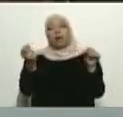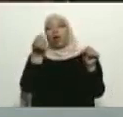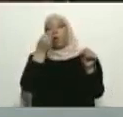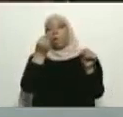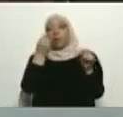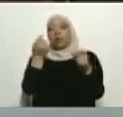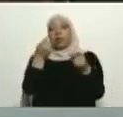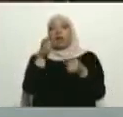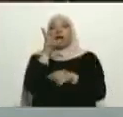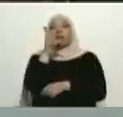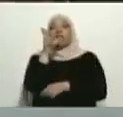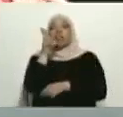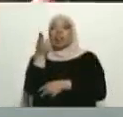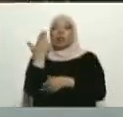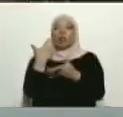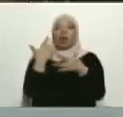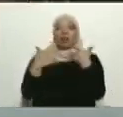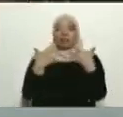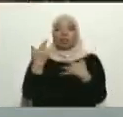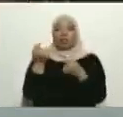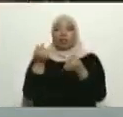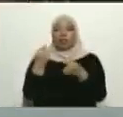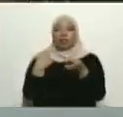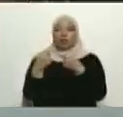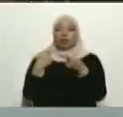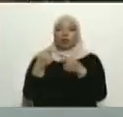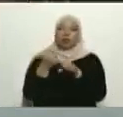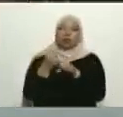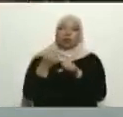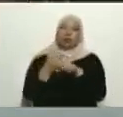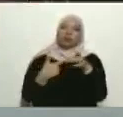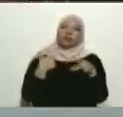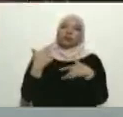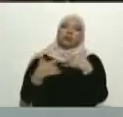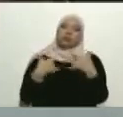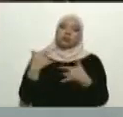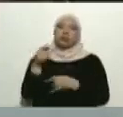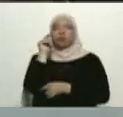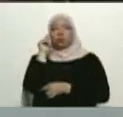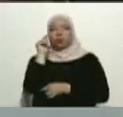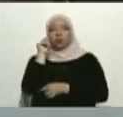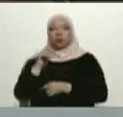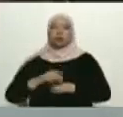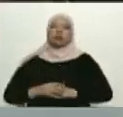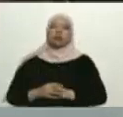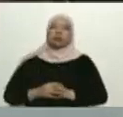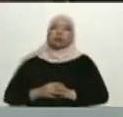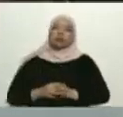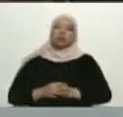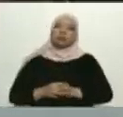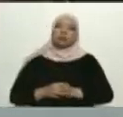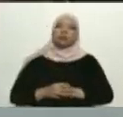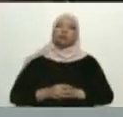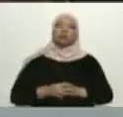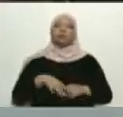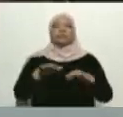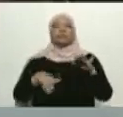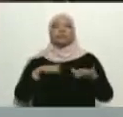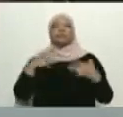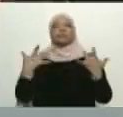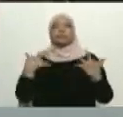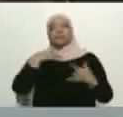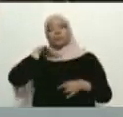bueno toda la actividad que se genera alrededor de esa actividad turística que los que fueron a la playa los que fueron